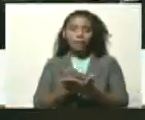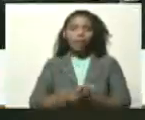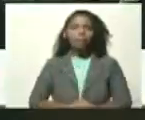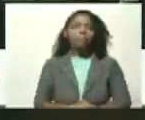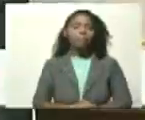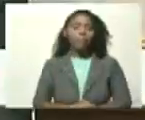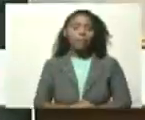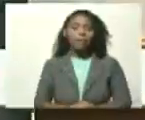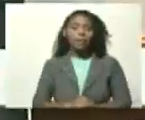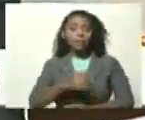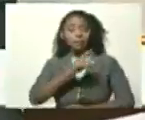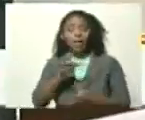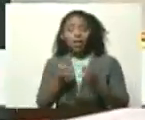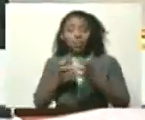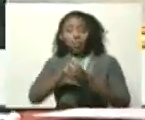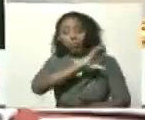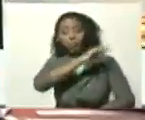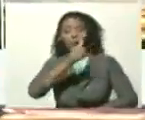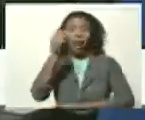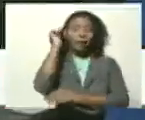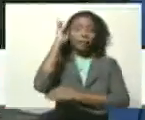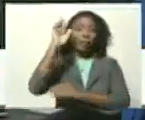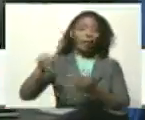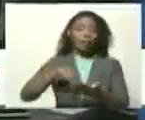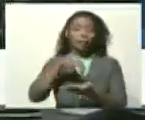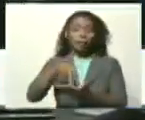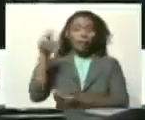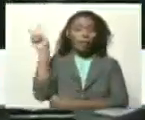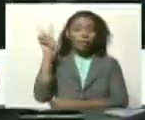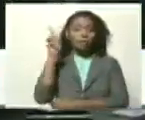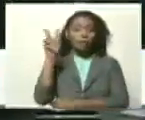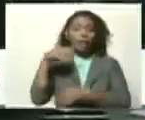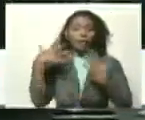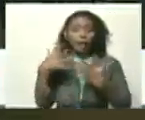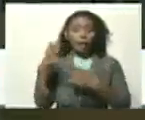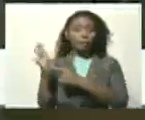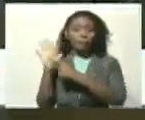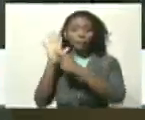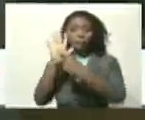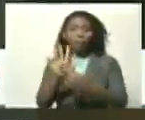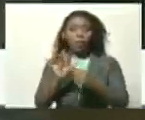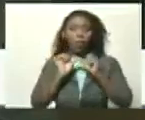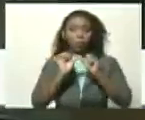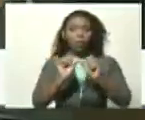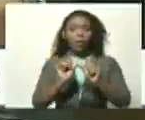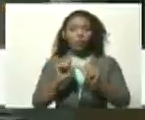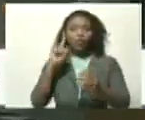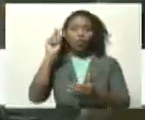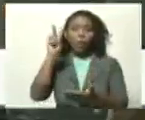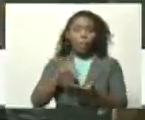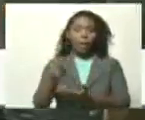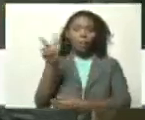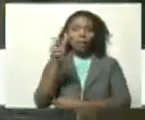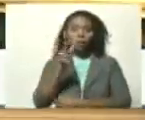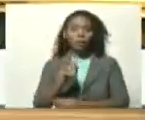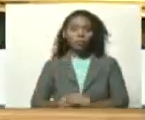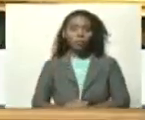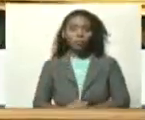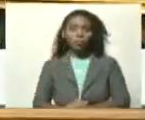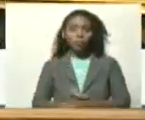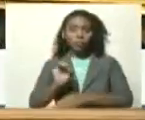de Junta Directiva del Parlamento Venezolano que fungirá durante el 2022. Voy a